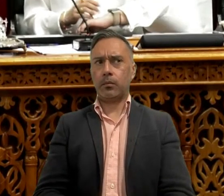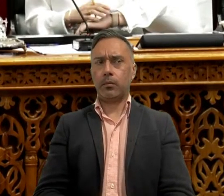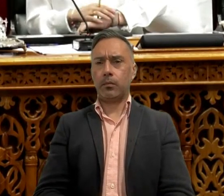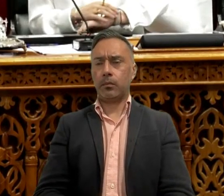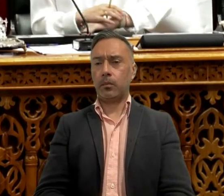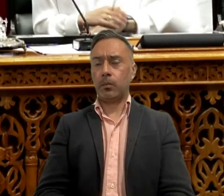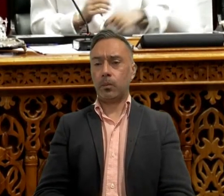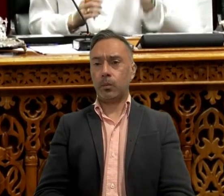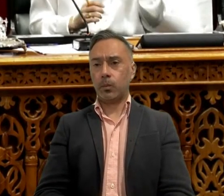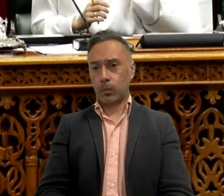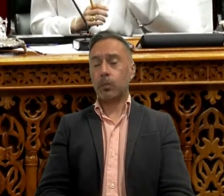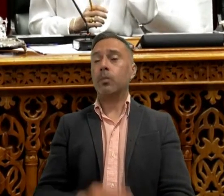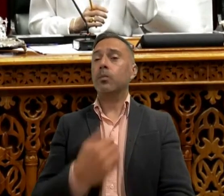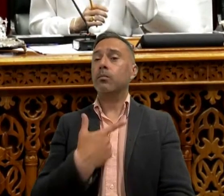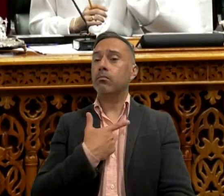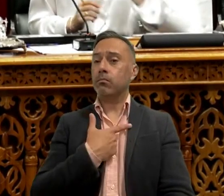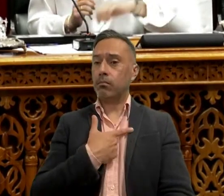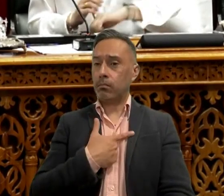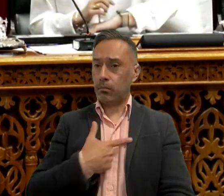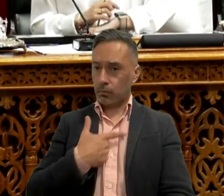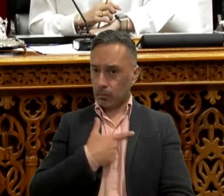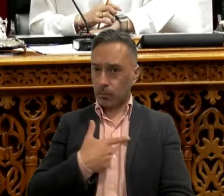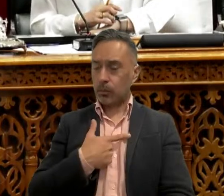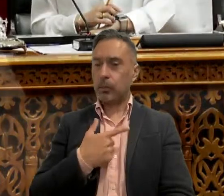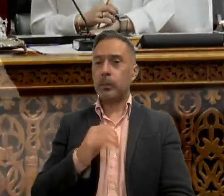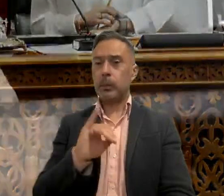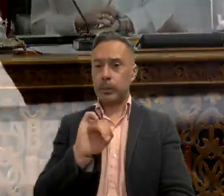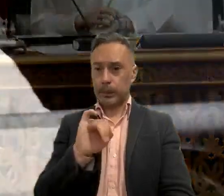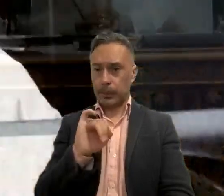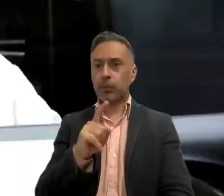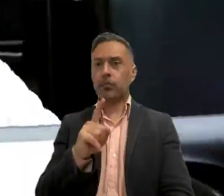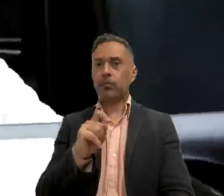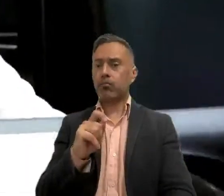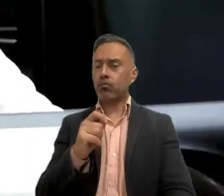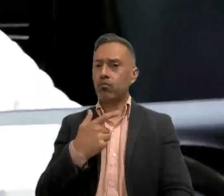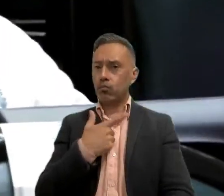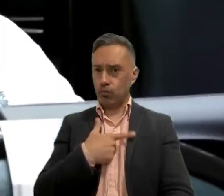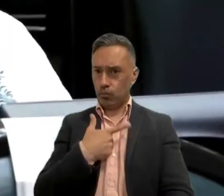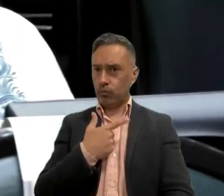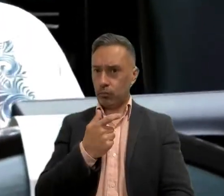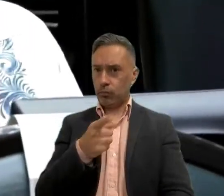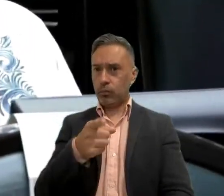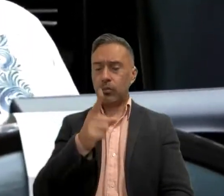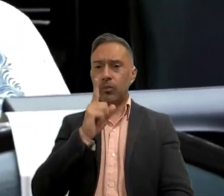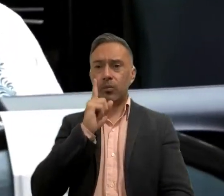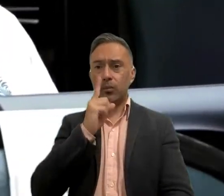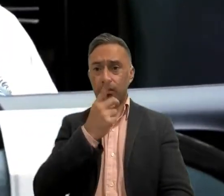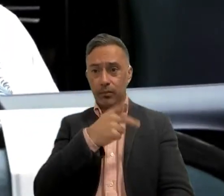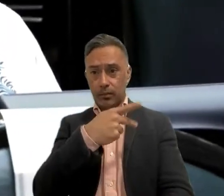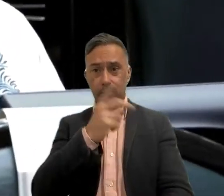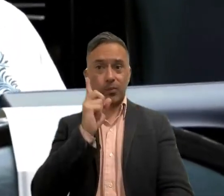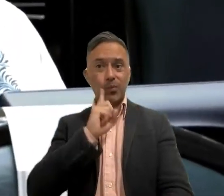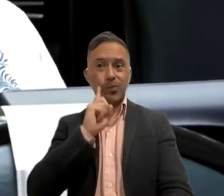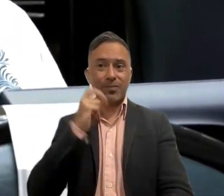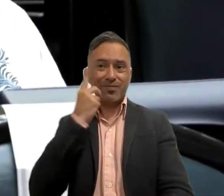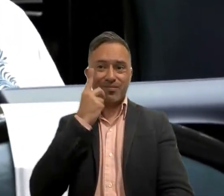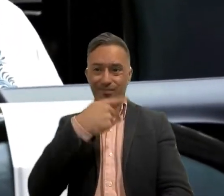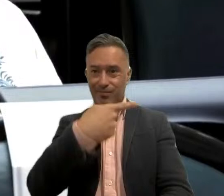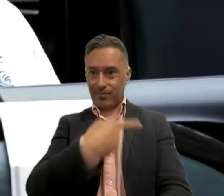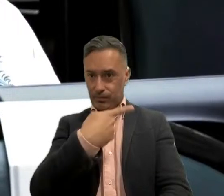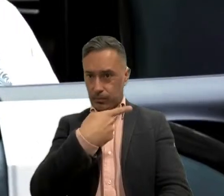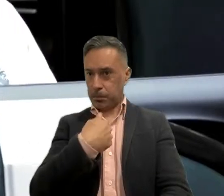Con todo gusto y con vocación democrática. Adelante. Le contesto a la diputada. La reforma